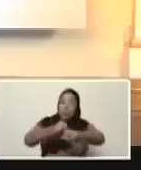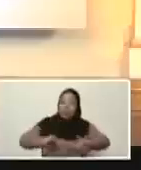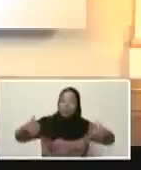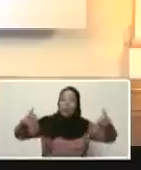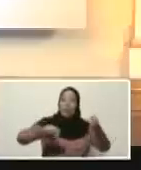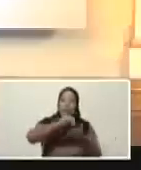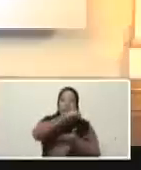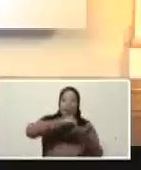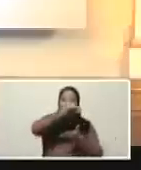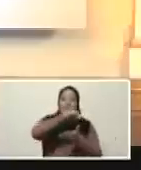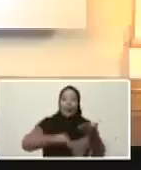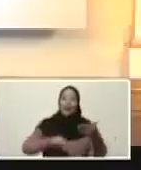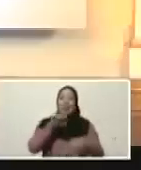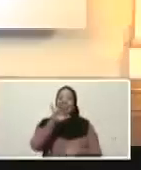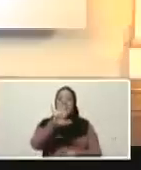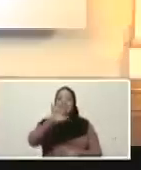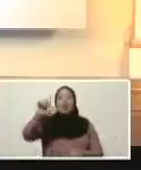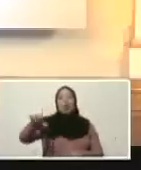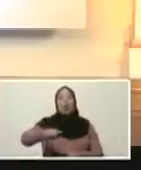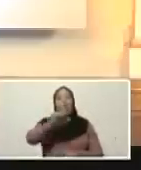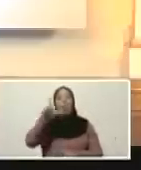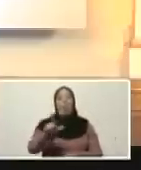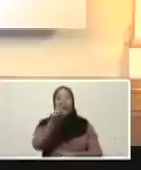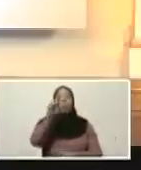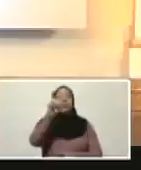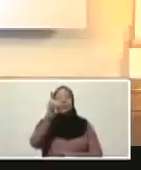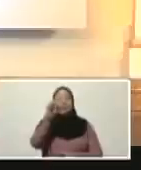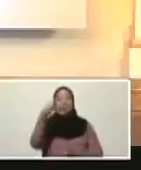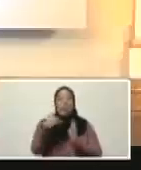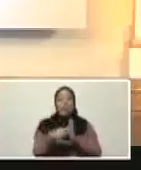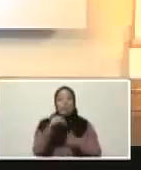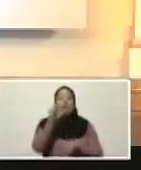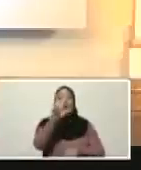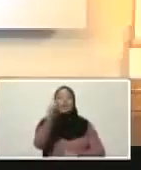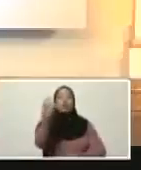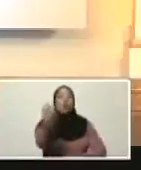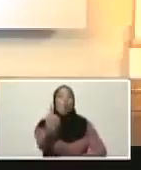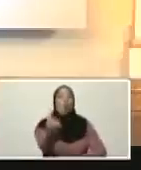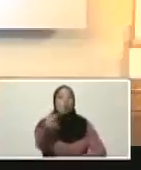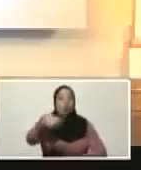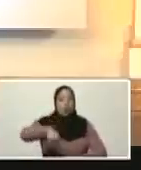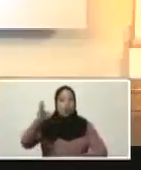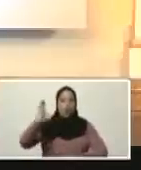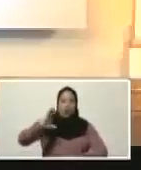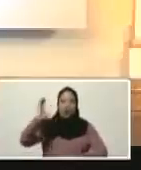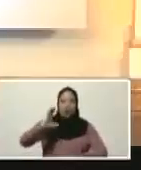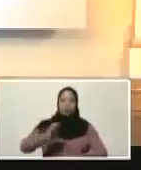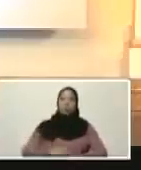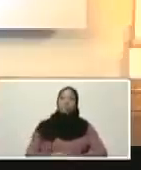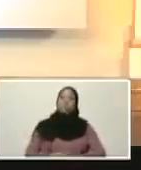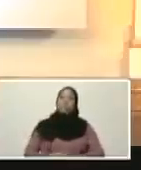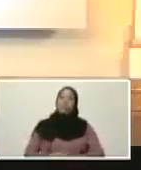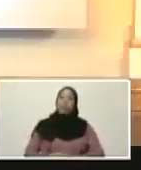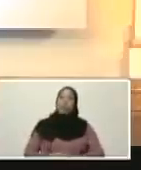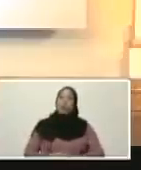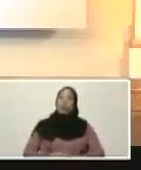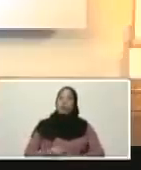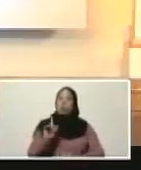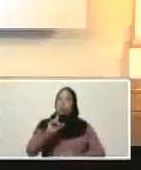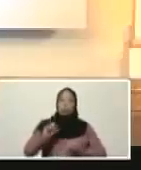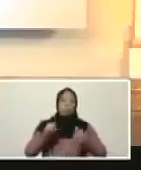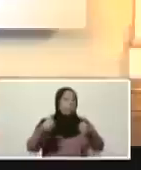viernes 5 de julio de 1811 en Caracas no fue el punto de